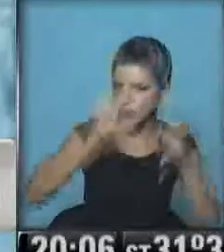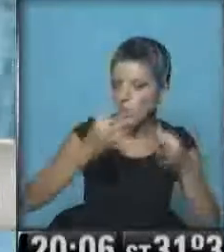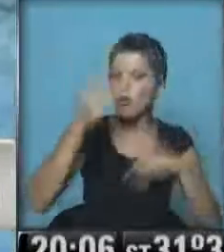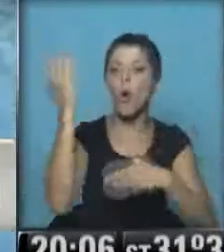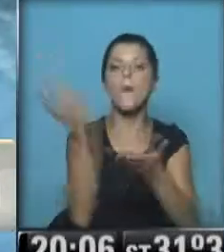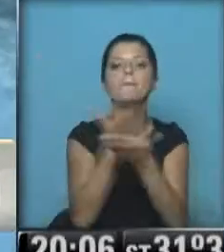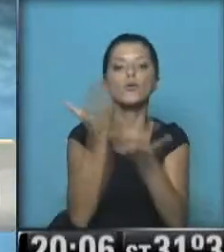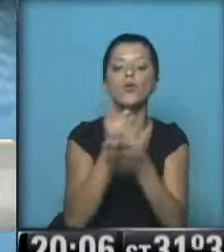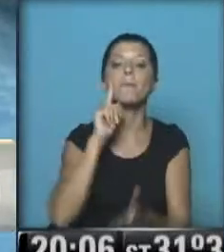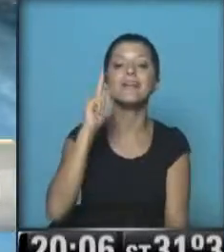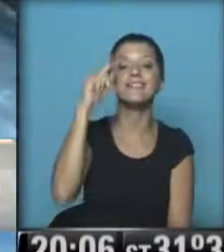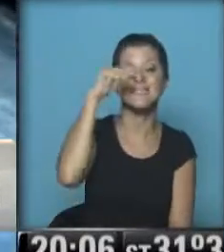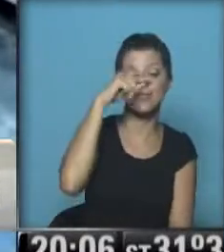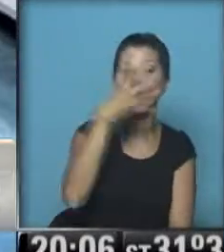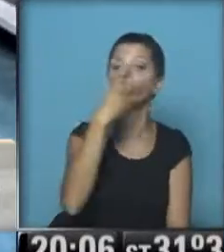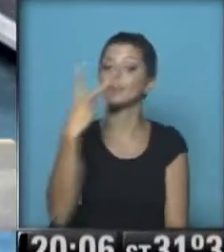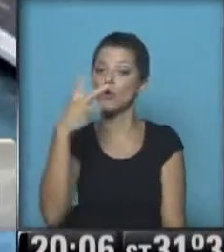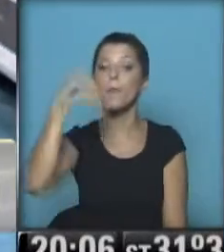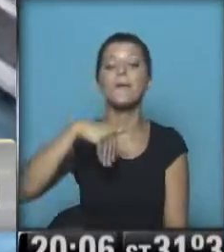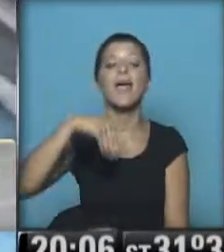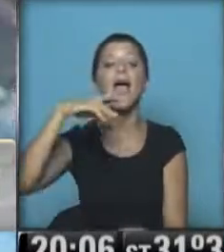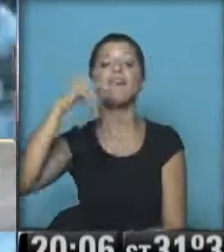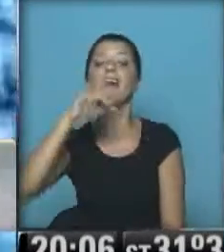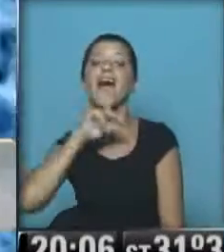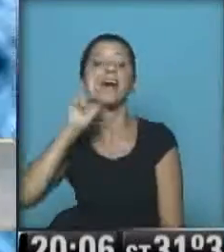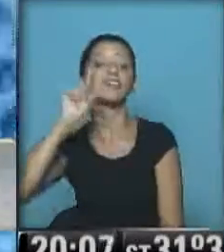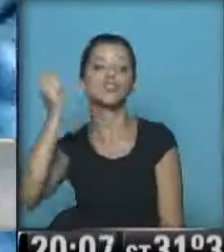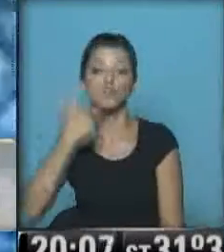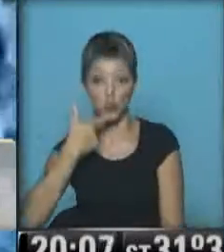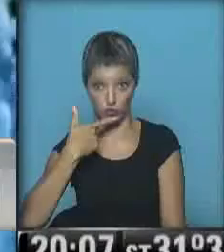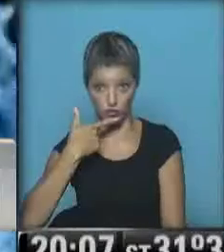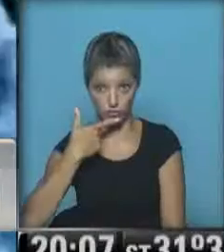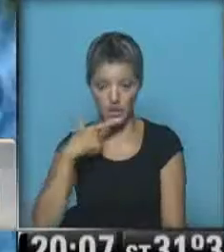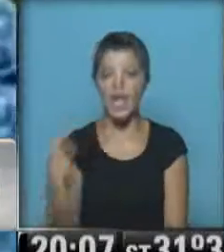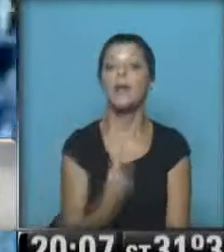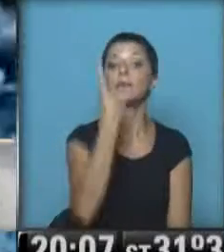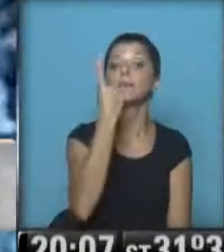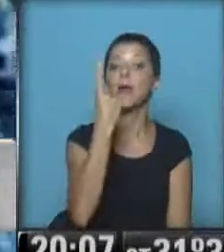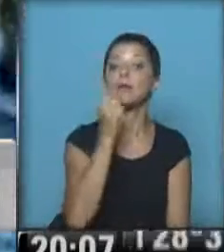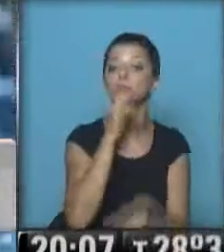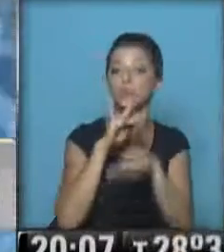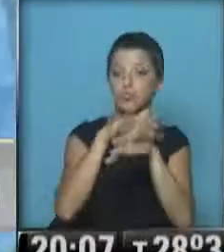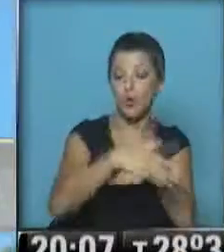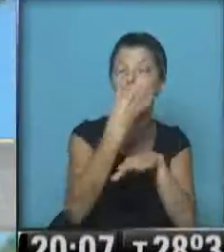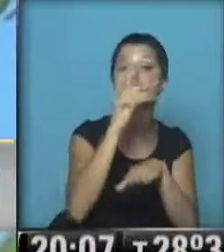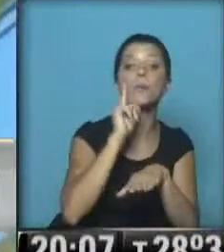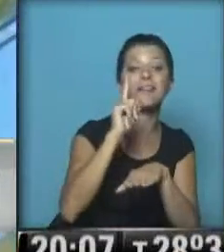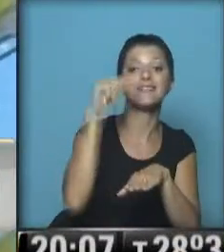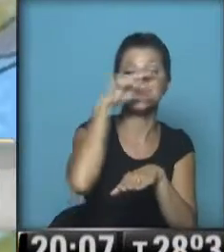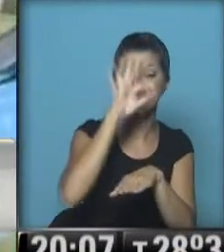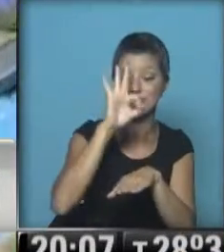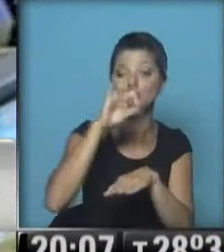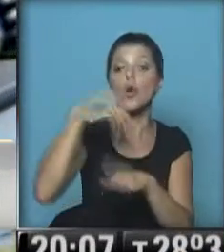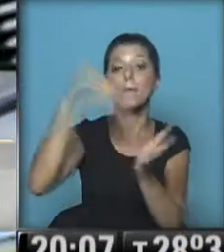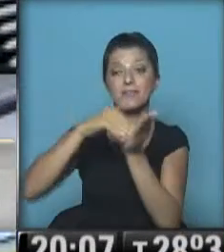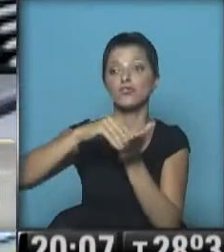producción de 1.742 megavatios de potencia. El primer desembolso de los 4.700 millones de dólares